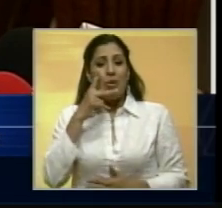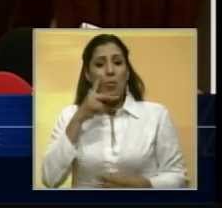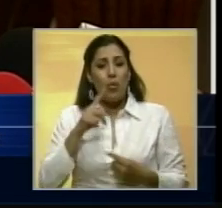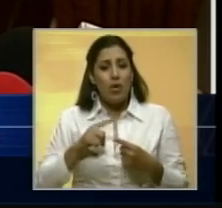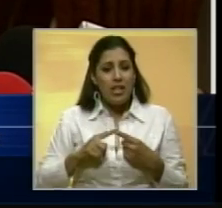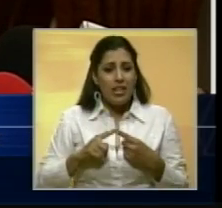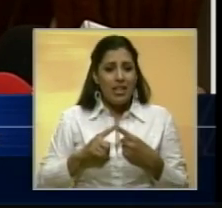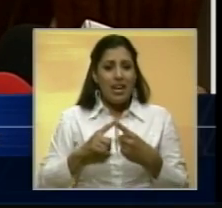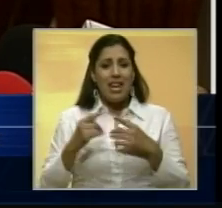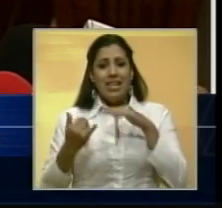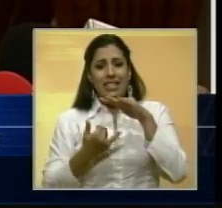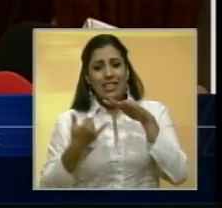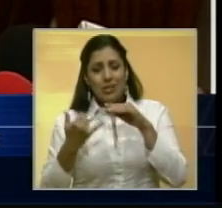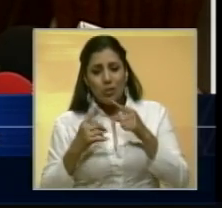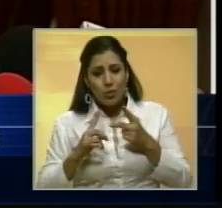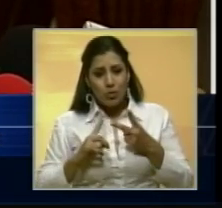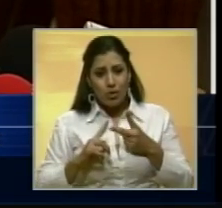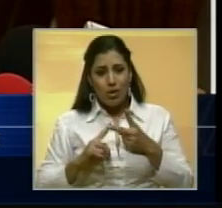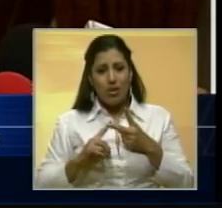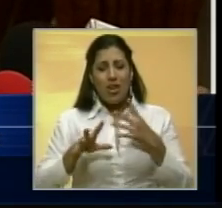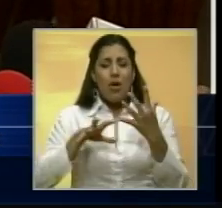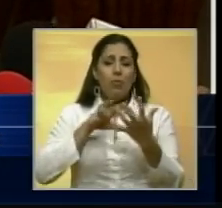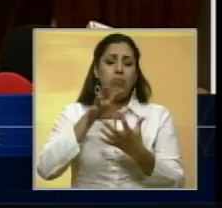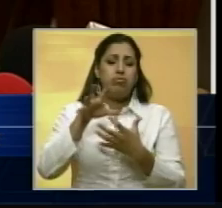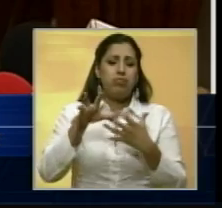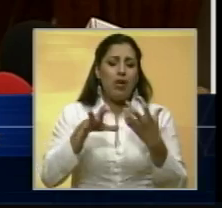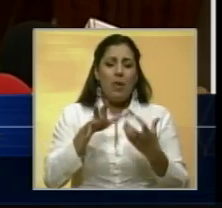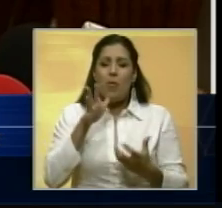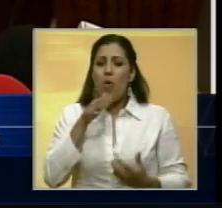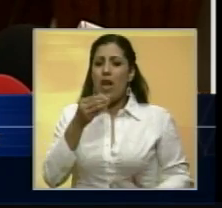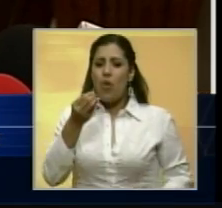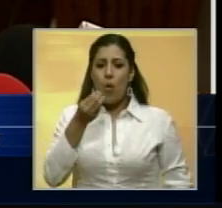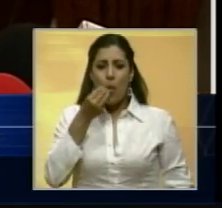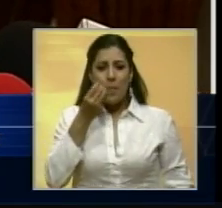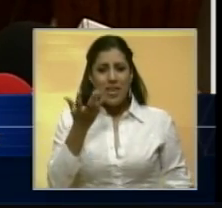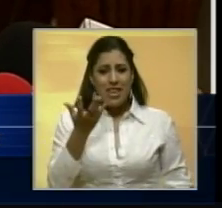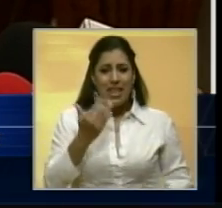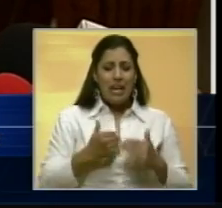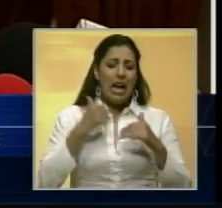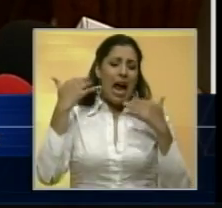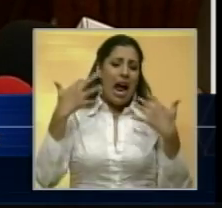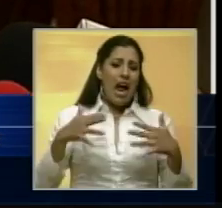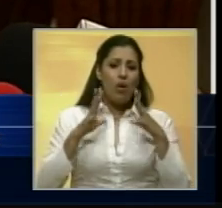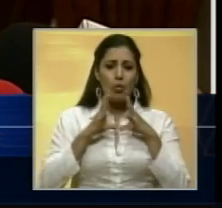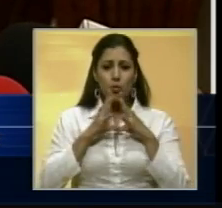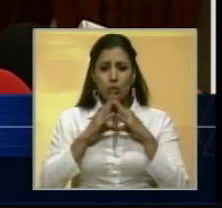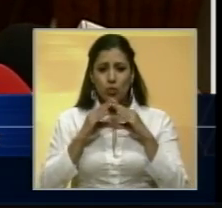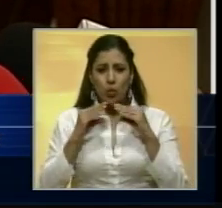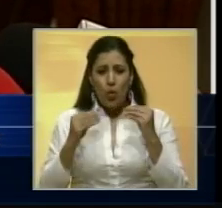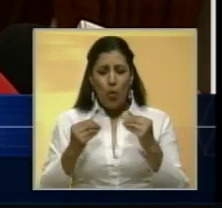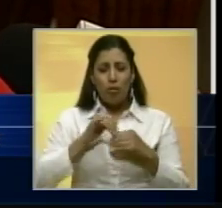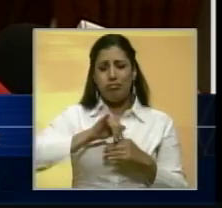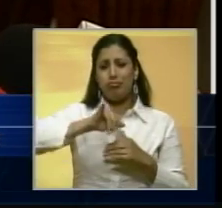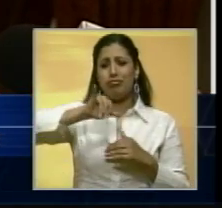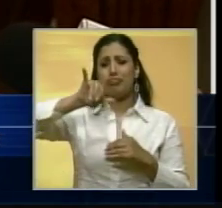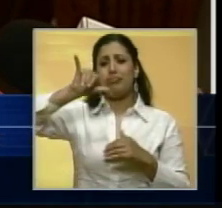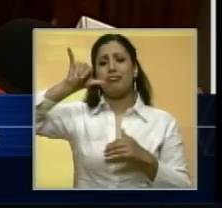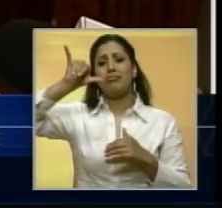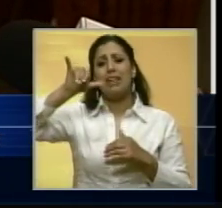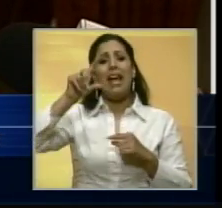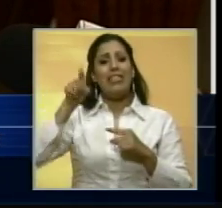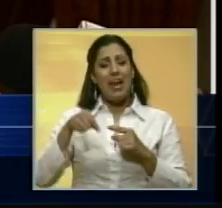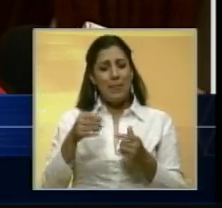política, institucional, una crisis de desabastecimiento, de alto costo de la vida, es decir, de inflación,